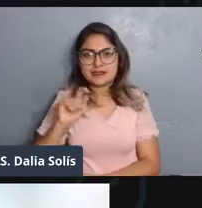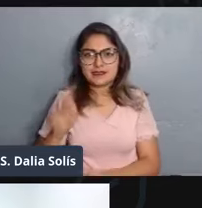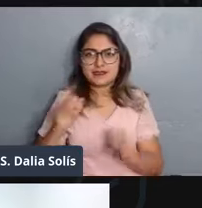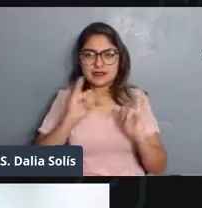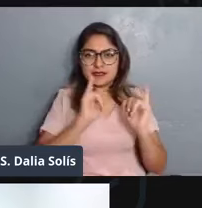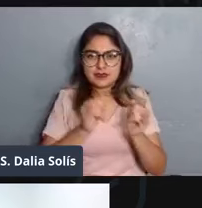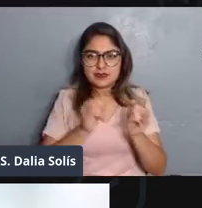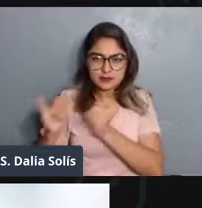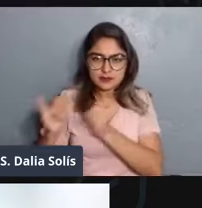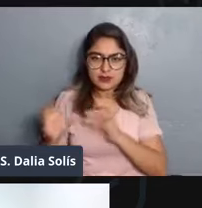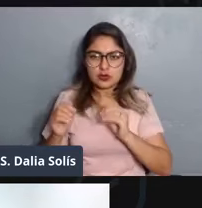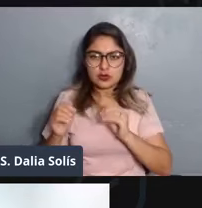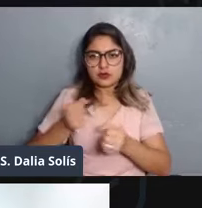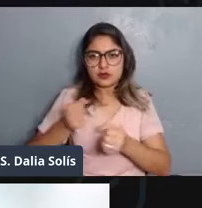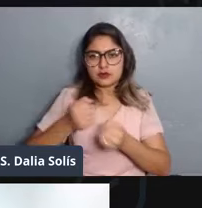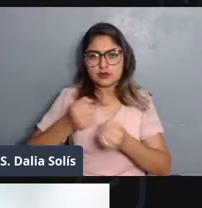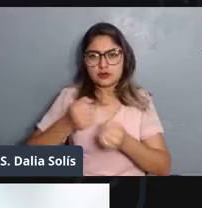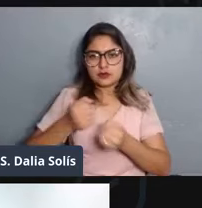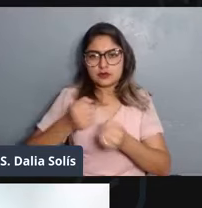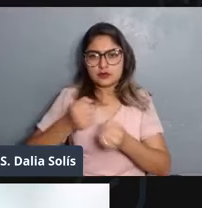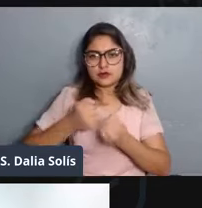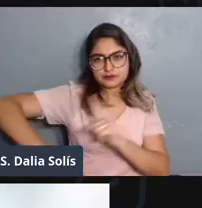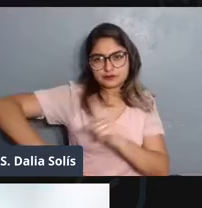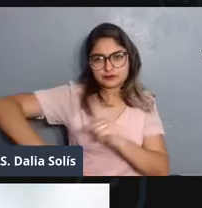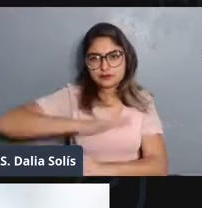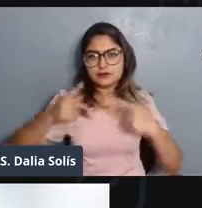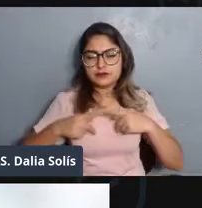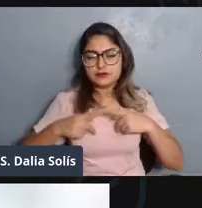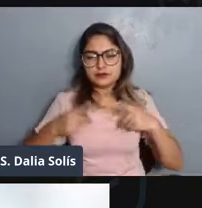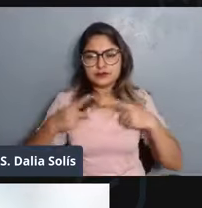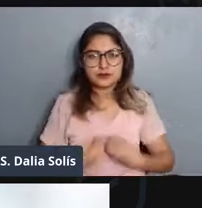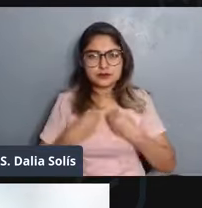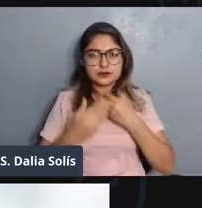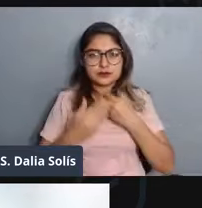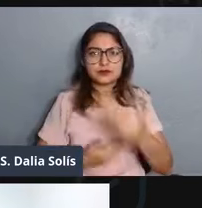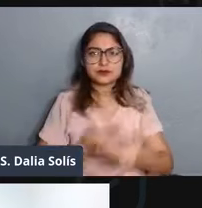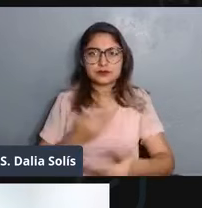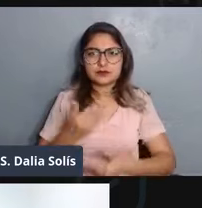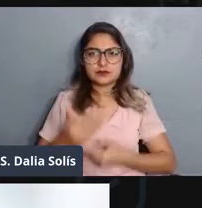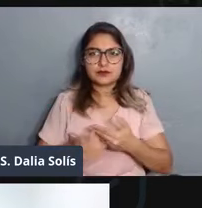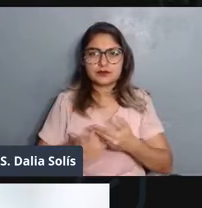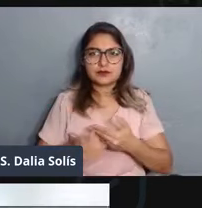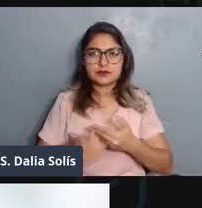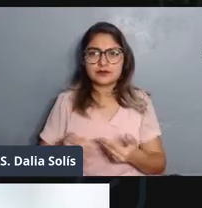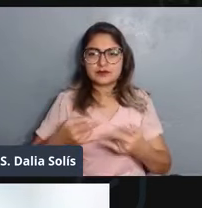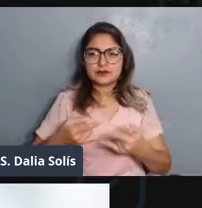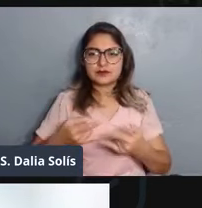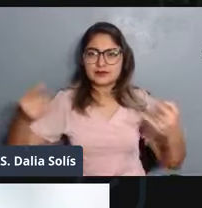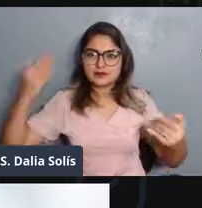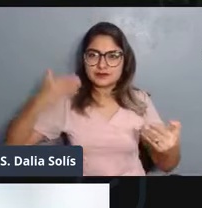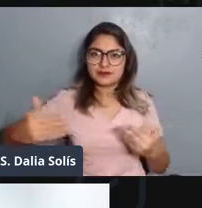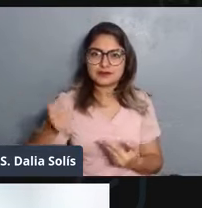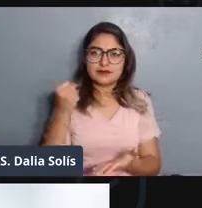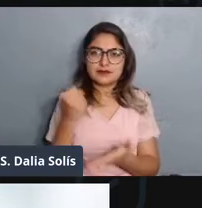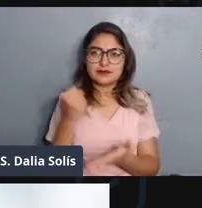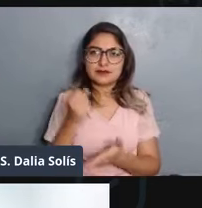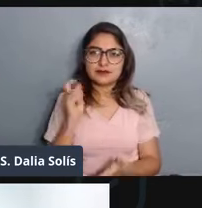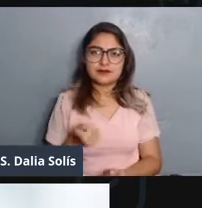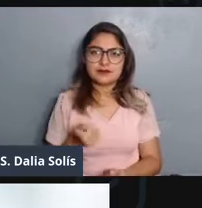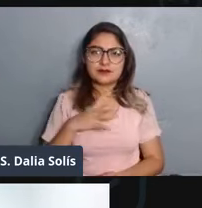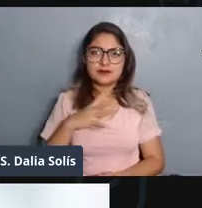psicohistóricamente determinada, caracterizada por la polaridad entre el deterioro y las limitaciones personales y la depuración